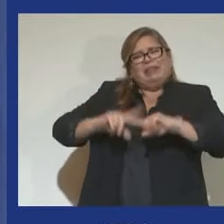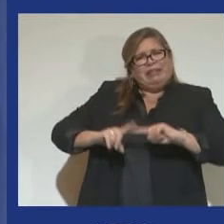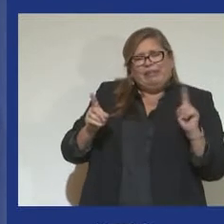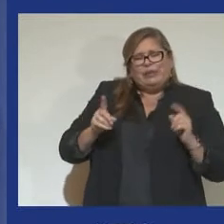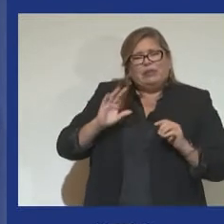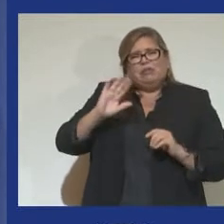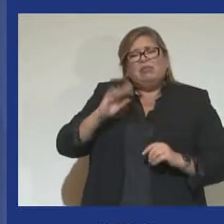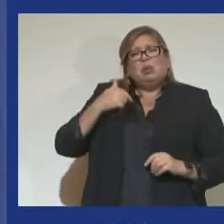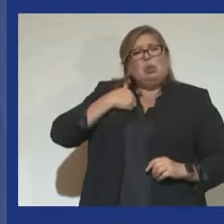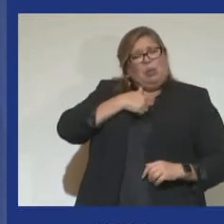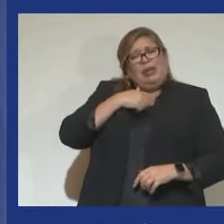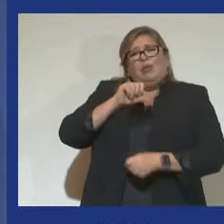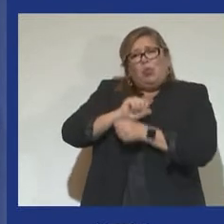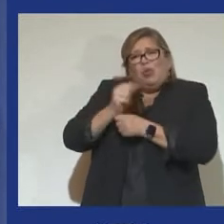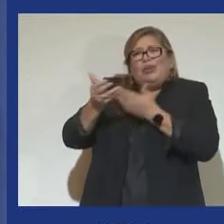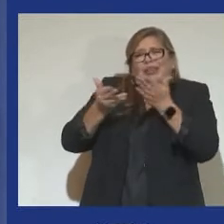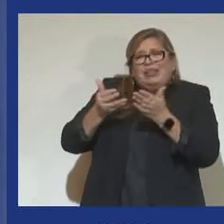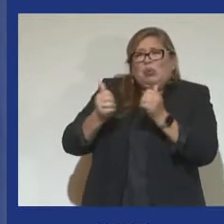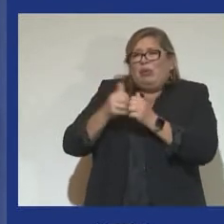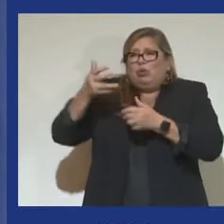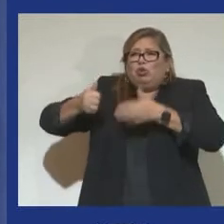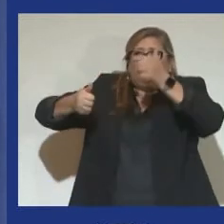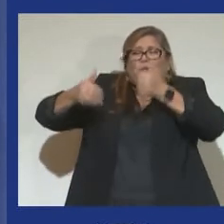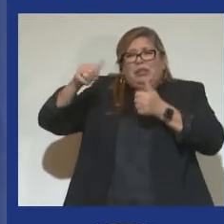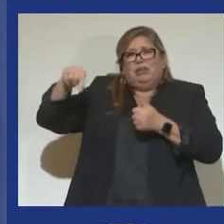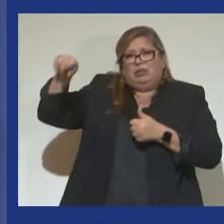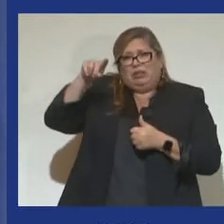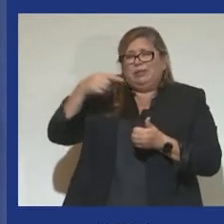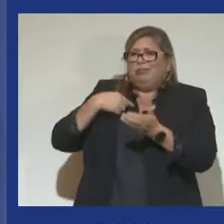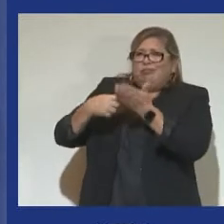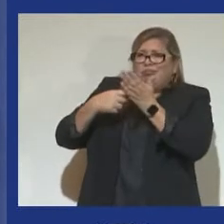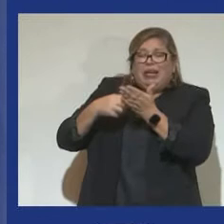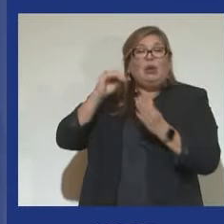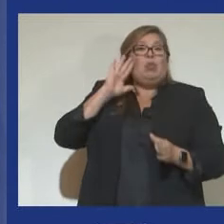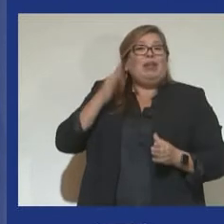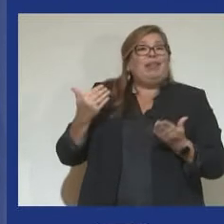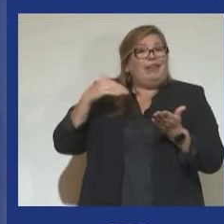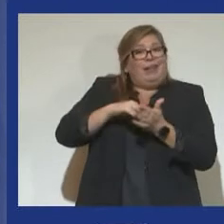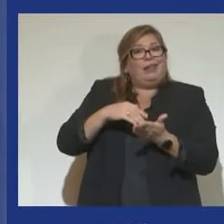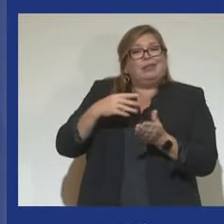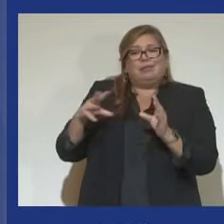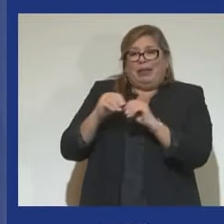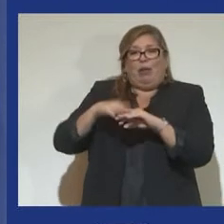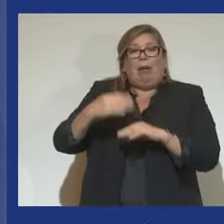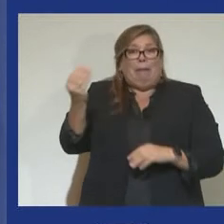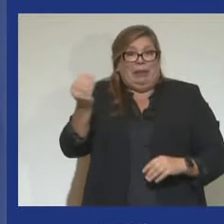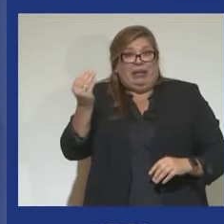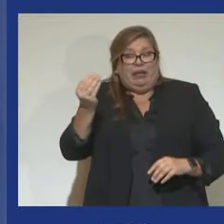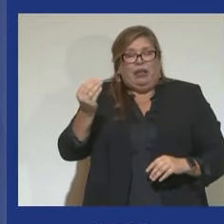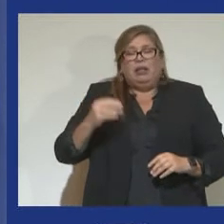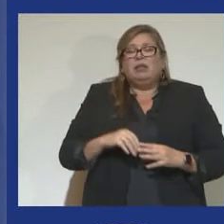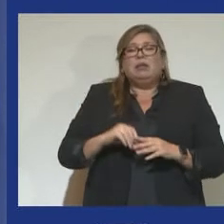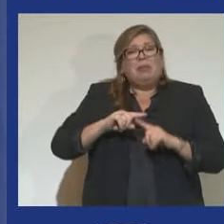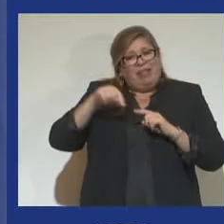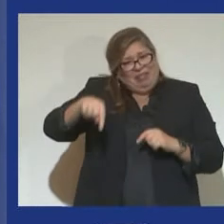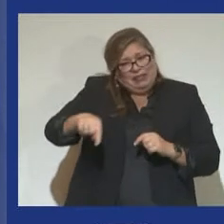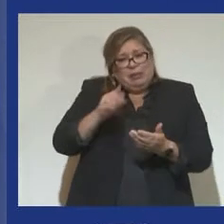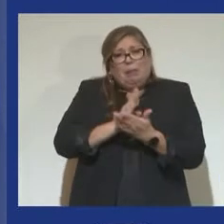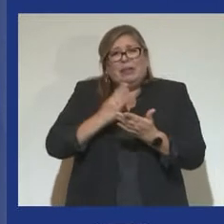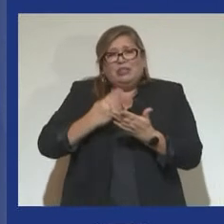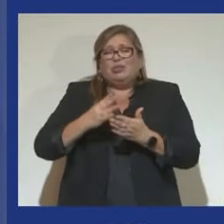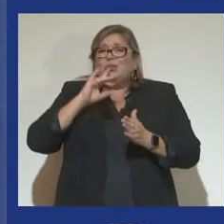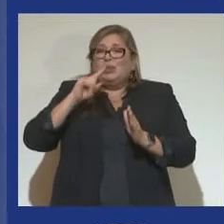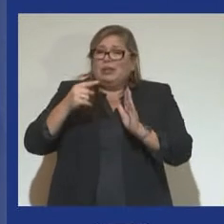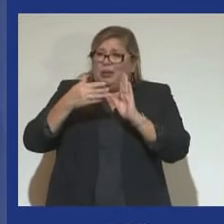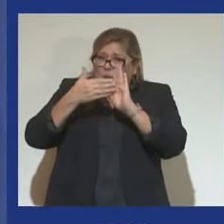esa carta estamos trabajando con esos superintendentes estamos hablaremos con ellos formalmente en enero y creo que sustancialmente este